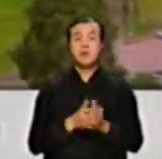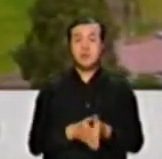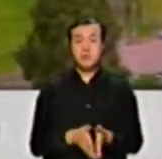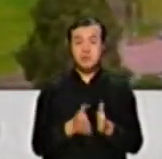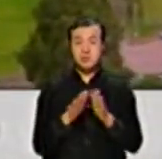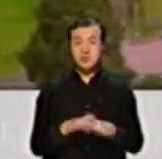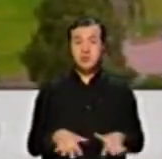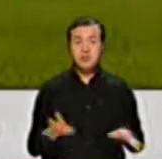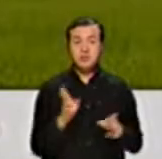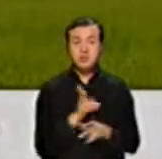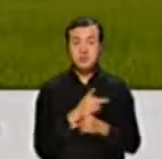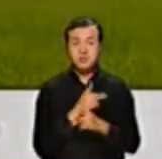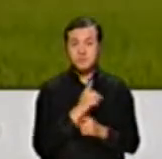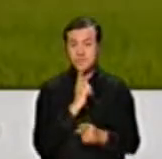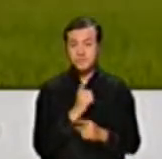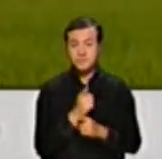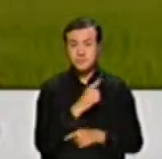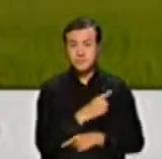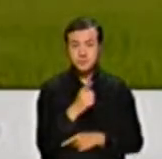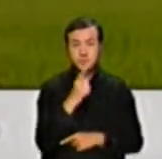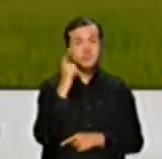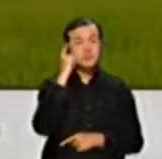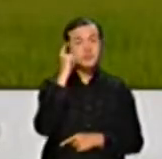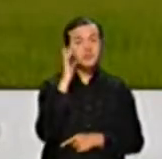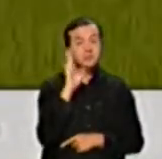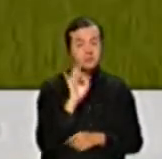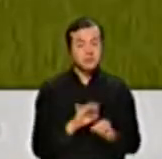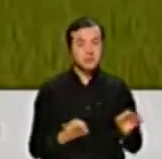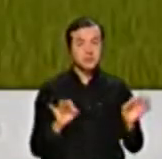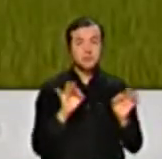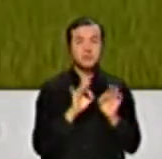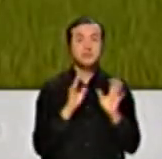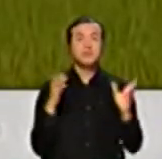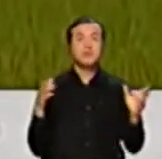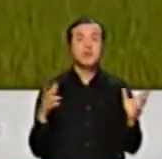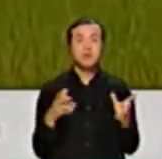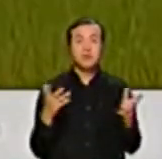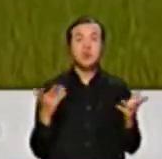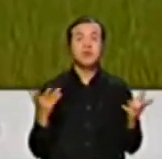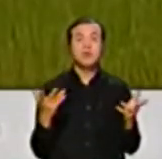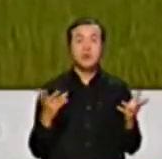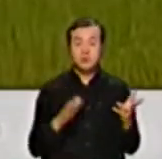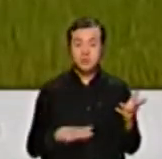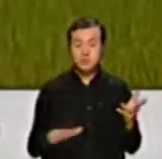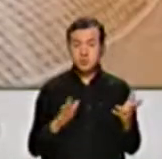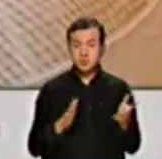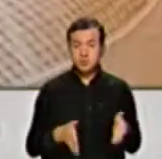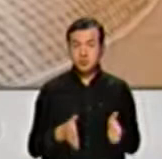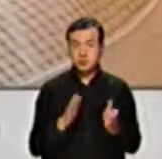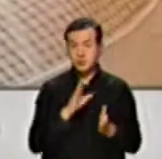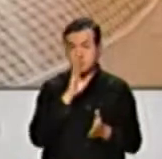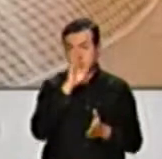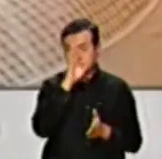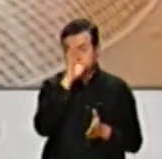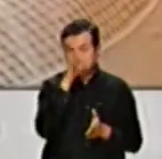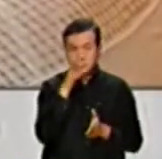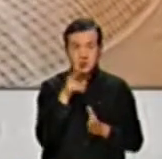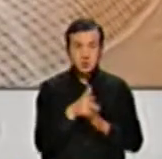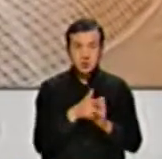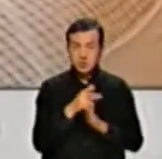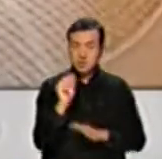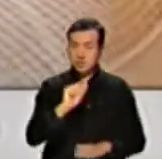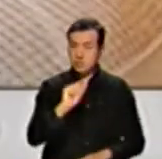zonas productivas. Por ello resultaría beneficioso, ya que la transportación de carga por esa vía siempre resultó más